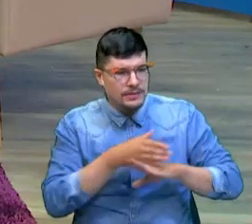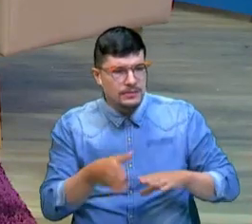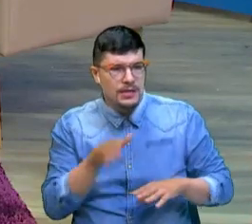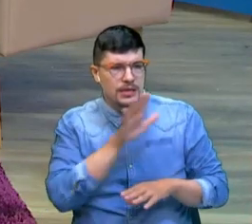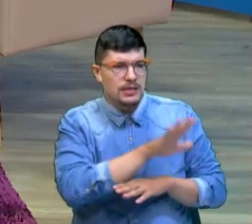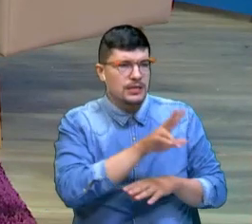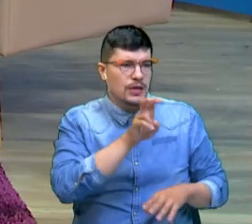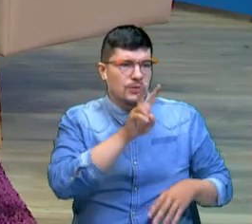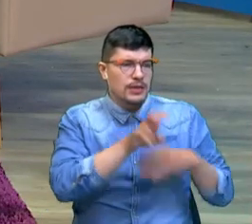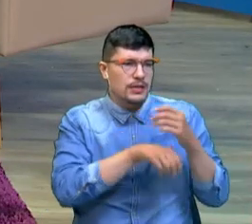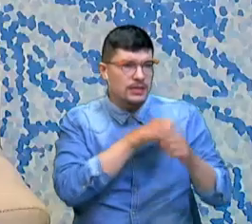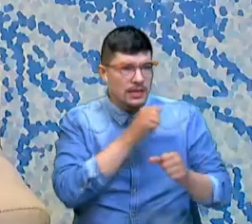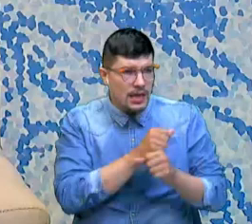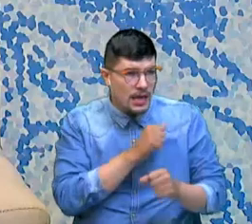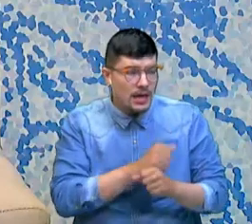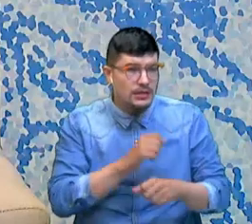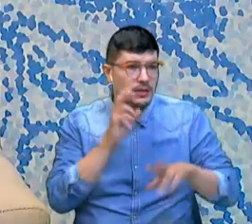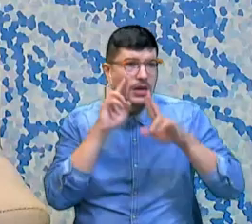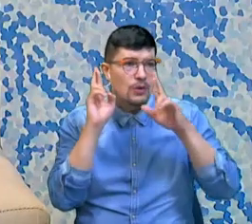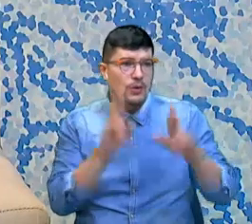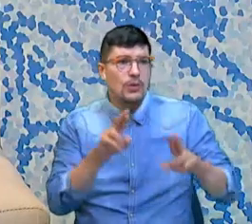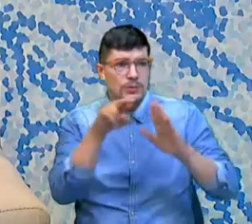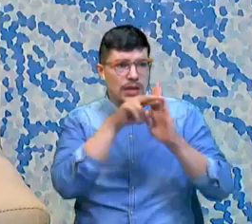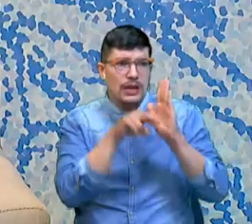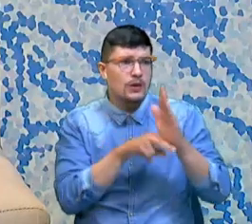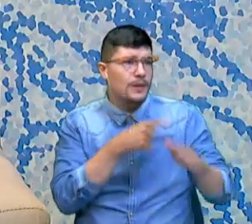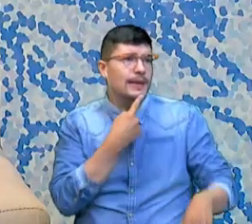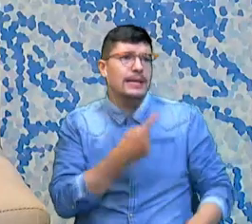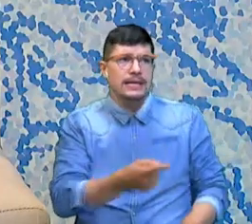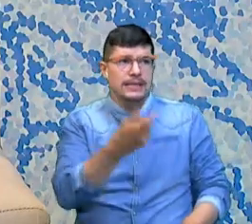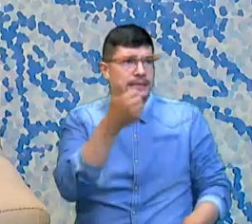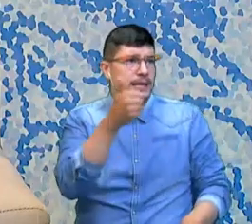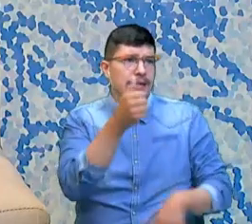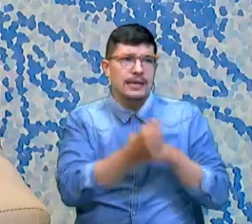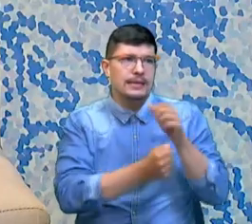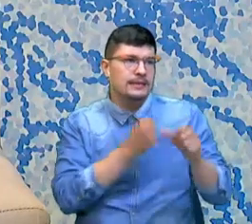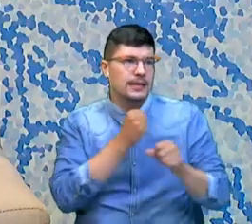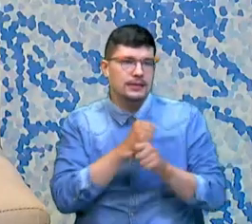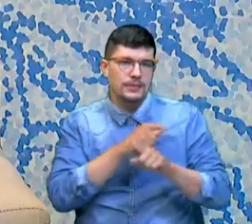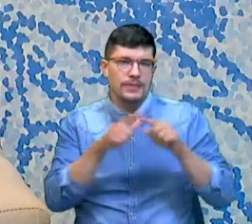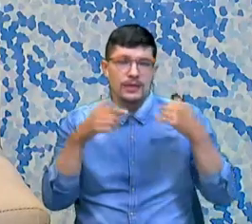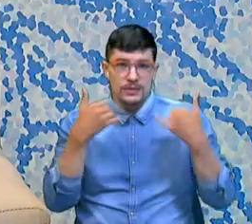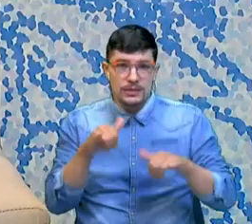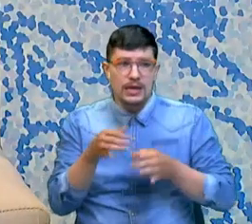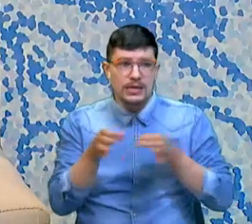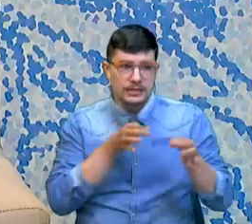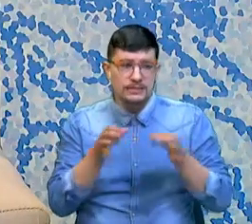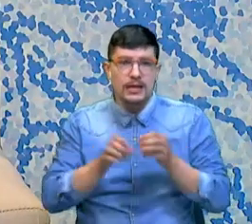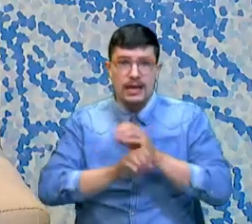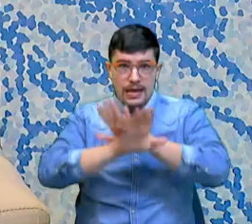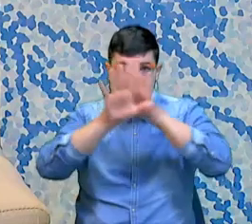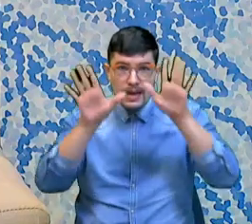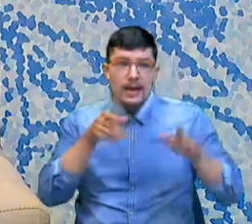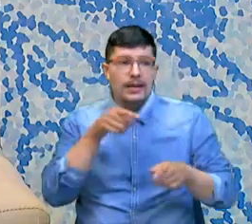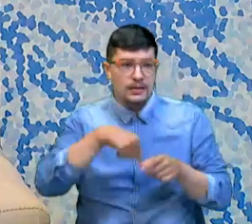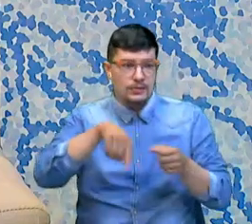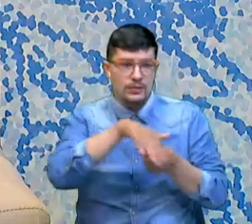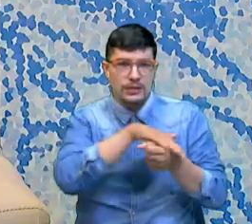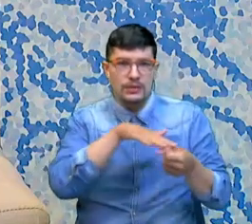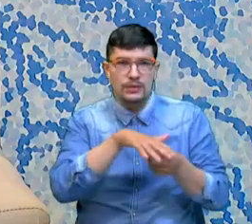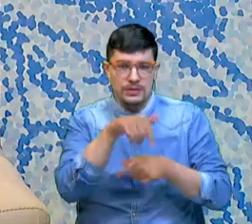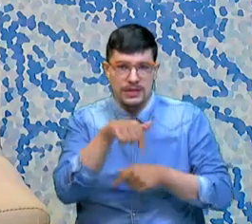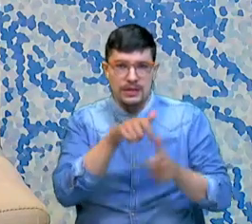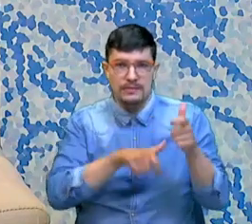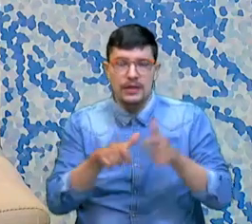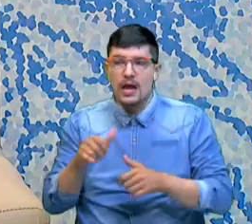57 años, teniendo en cuenta que la norma dice que son 10 años, entonces ya queda clara la situación para nuestros